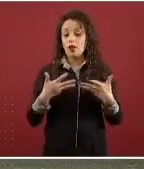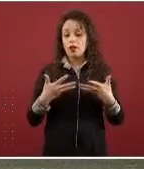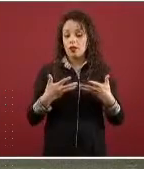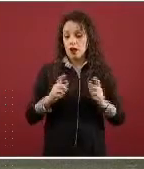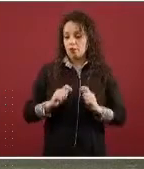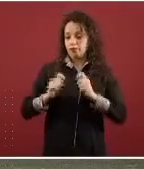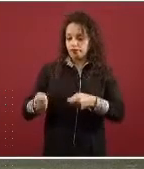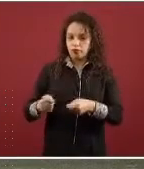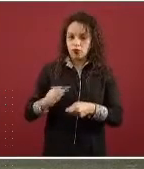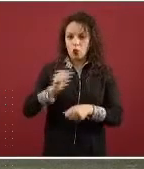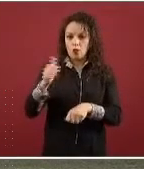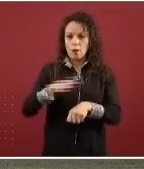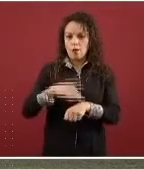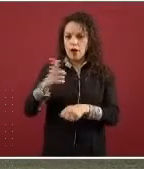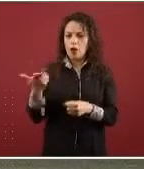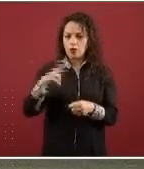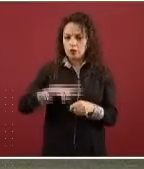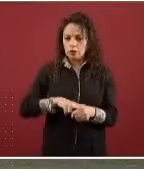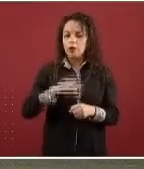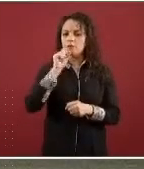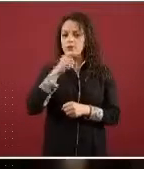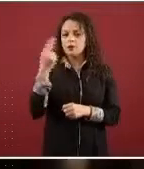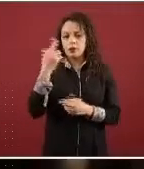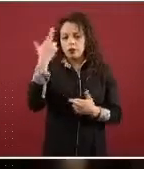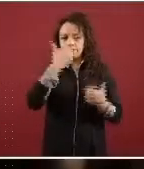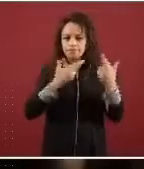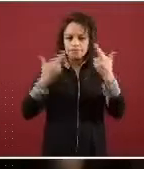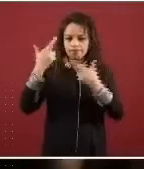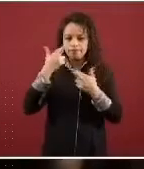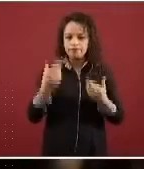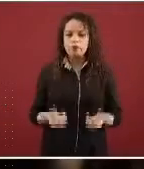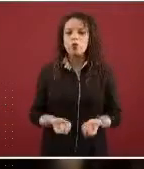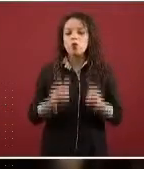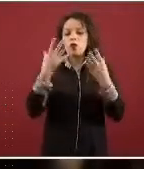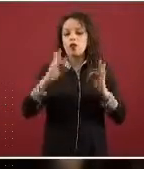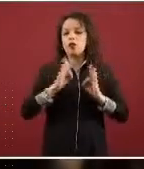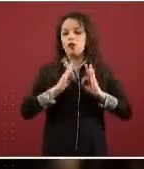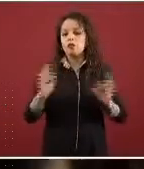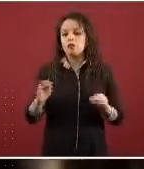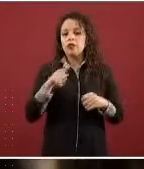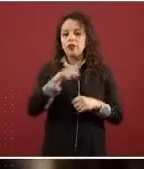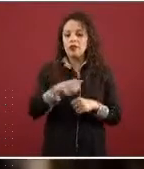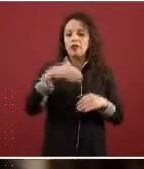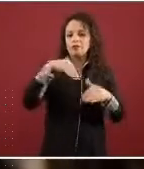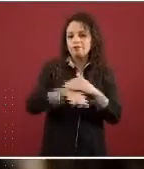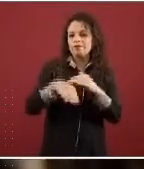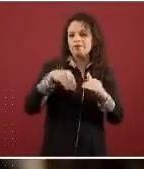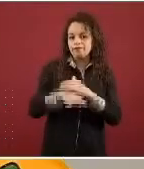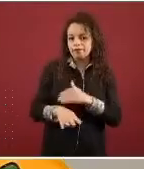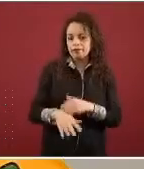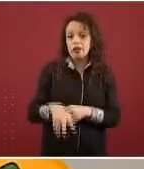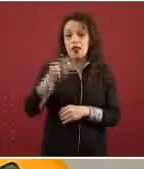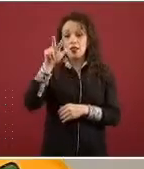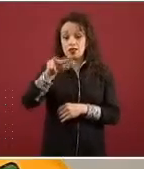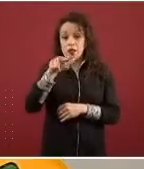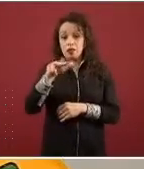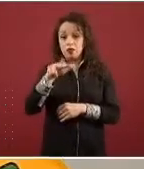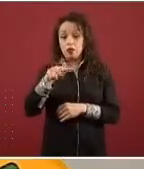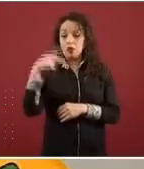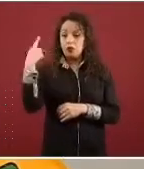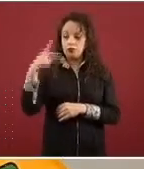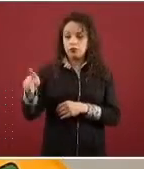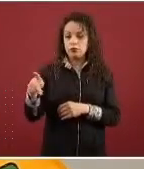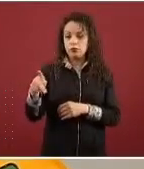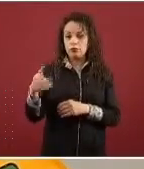hospitales que vamos a revisar para ver las capacidades que tienen. Son 18 más que son de INSABI